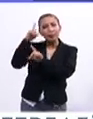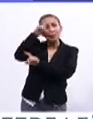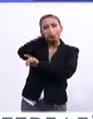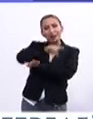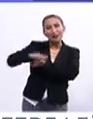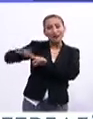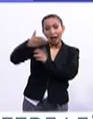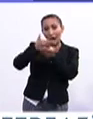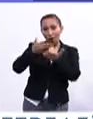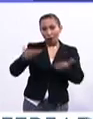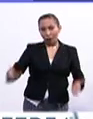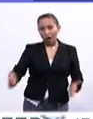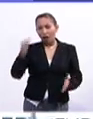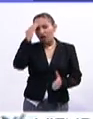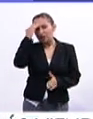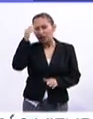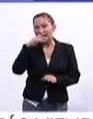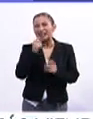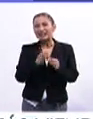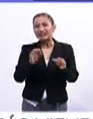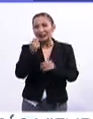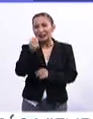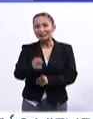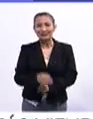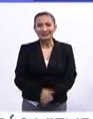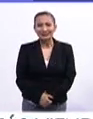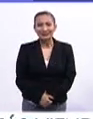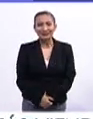dificultades de nuestro presente. Vamos a conocer todos los detalles.